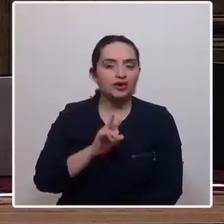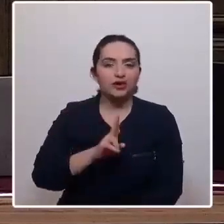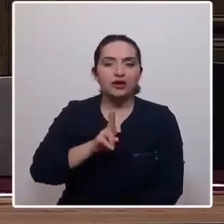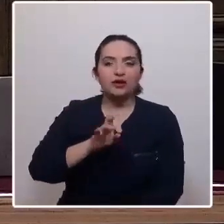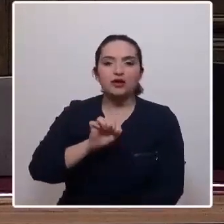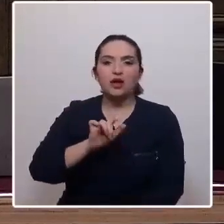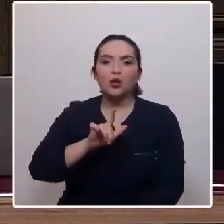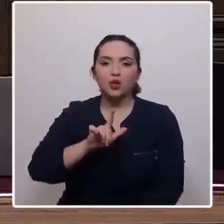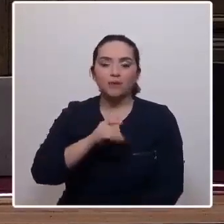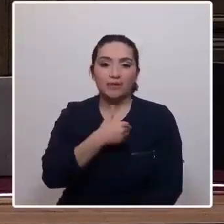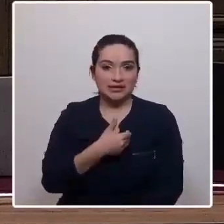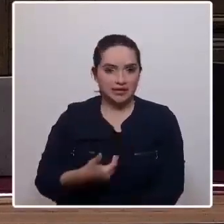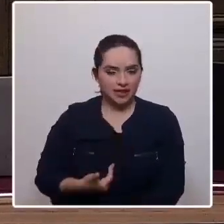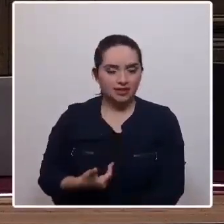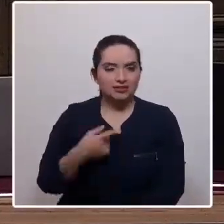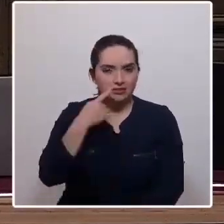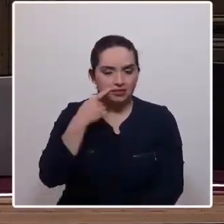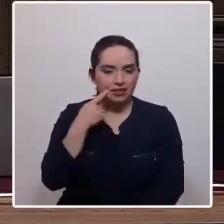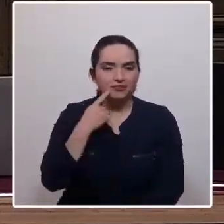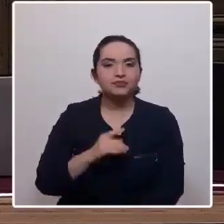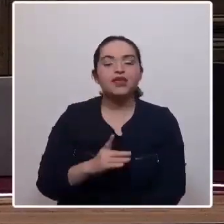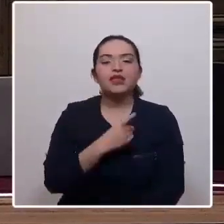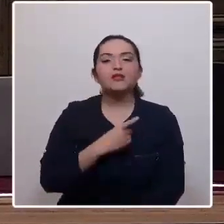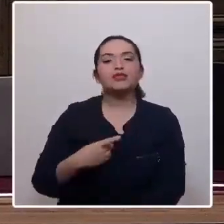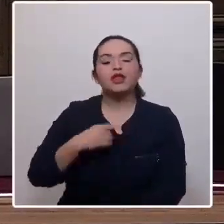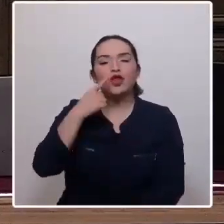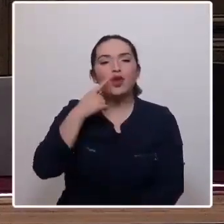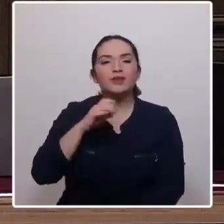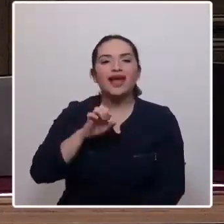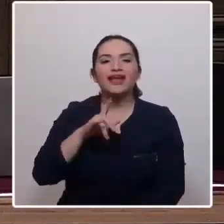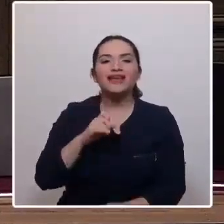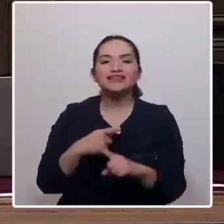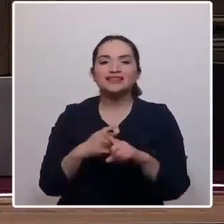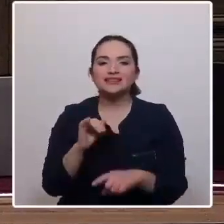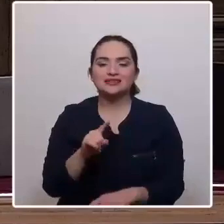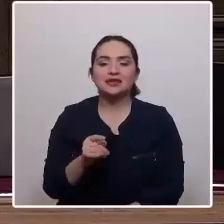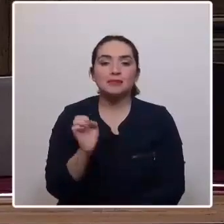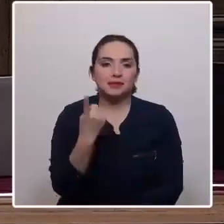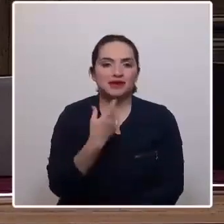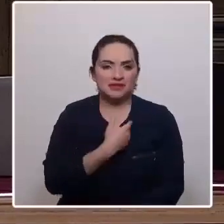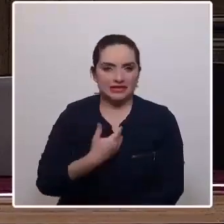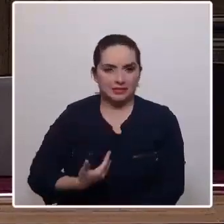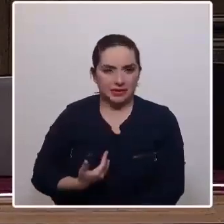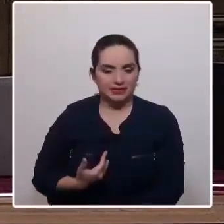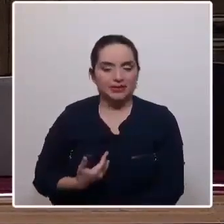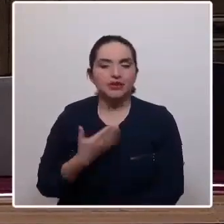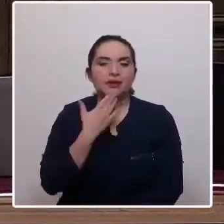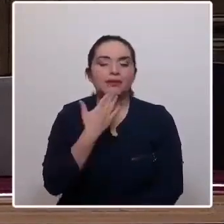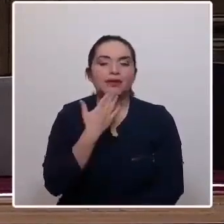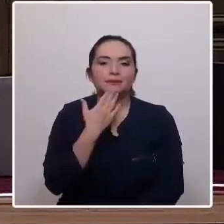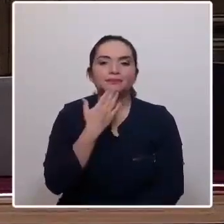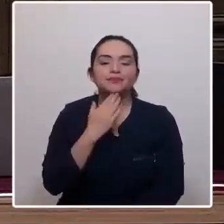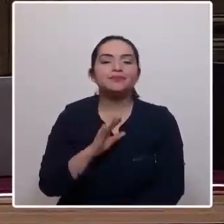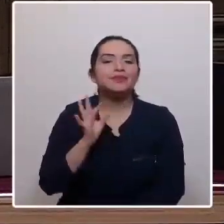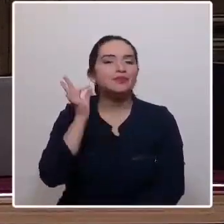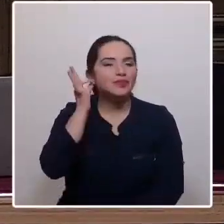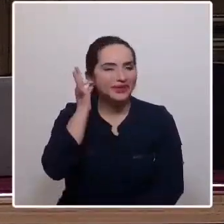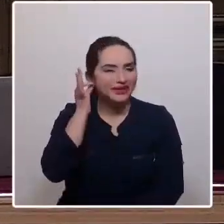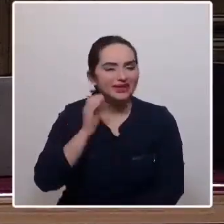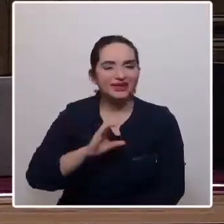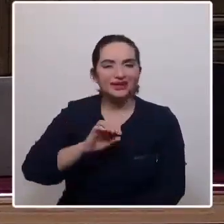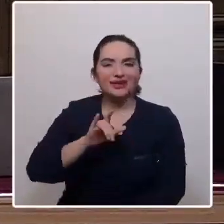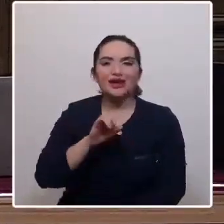Mardones, presidente, el diputado Alexis Sepúlveda Soto, primer vicepresidente, y la diputada Claudia Mix Jiménez,